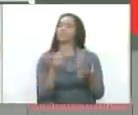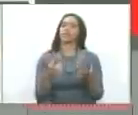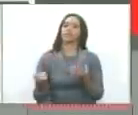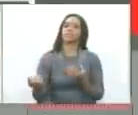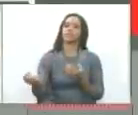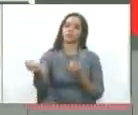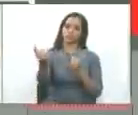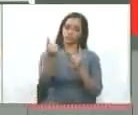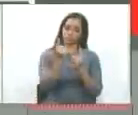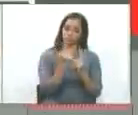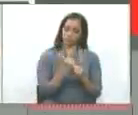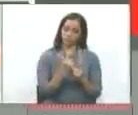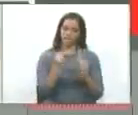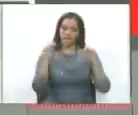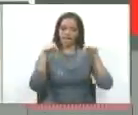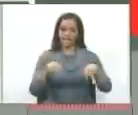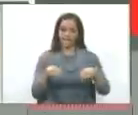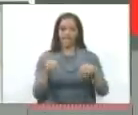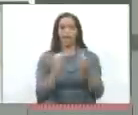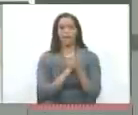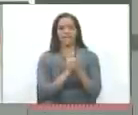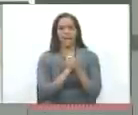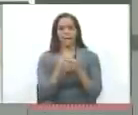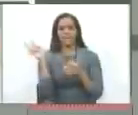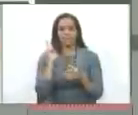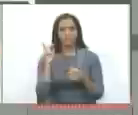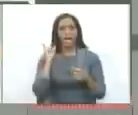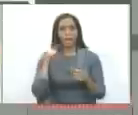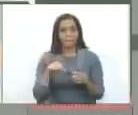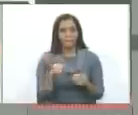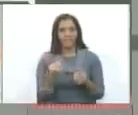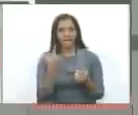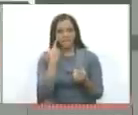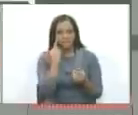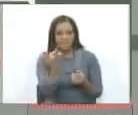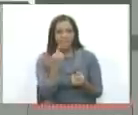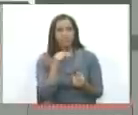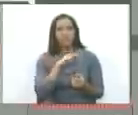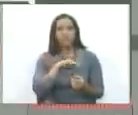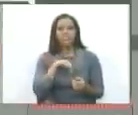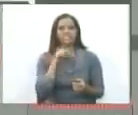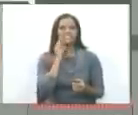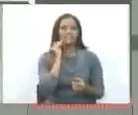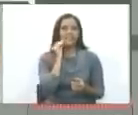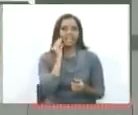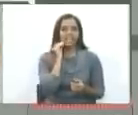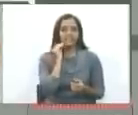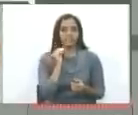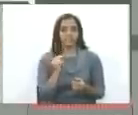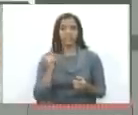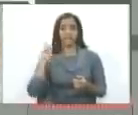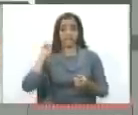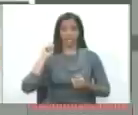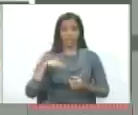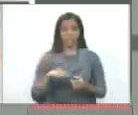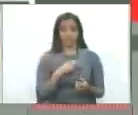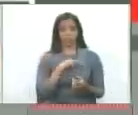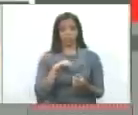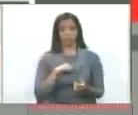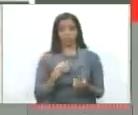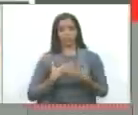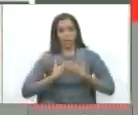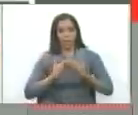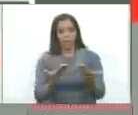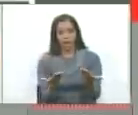allá compañeros que vengan acá a Venezuela también a ver nuestra experiencia. Porque ellos también tienen, nosotros podemos aportarle